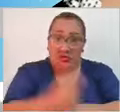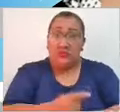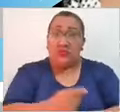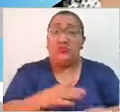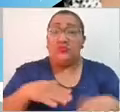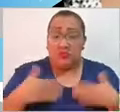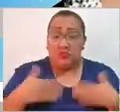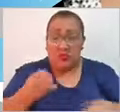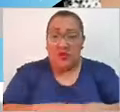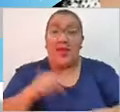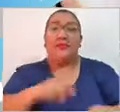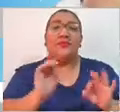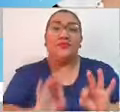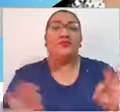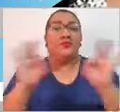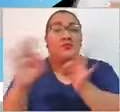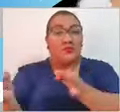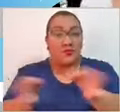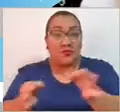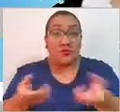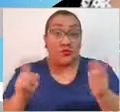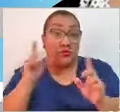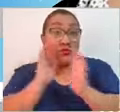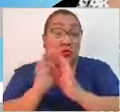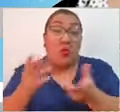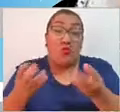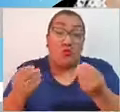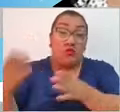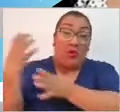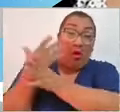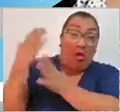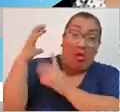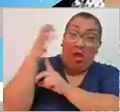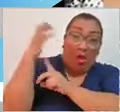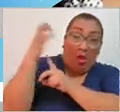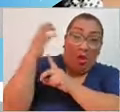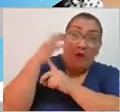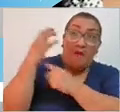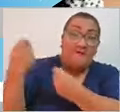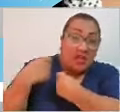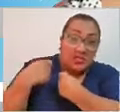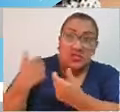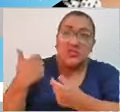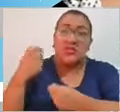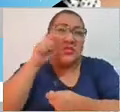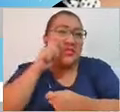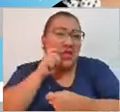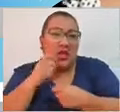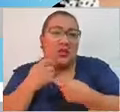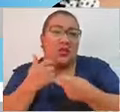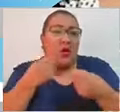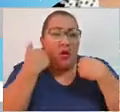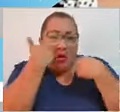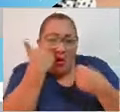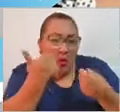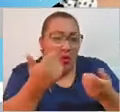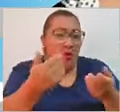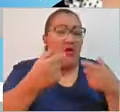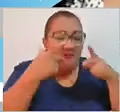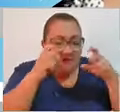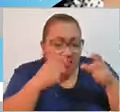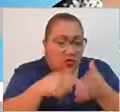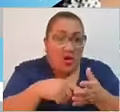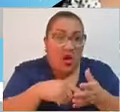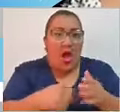necesario precisar que si las conductas de hostigamiento sexual constituyen delito, es obligación